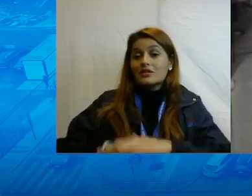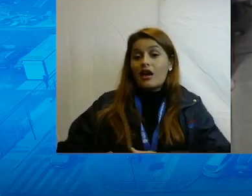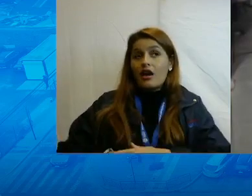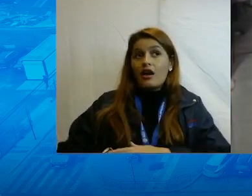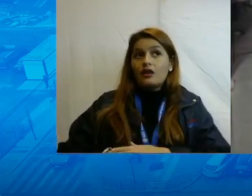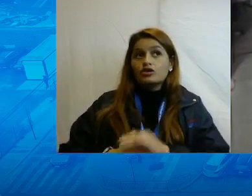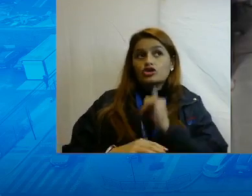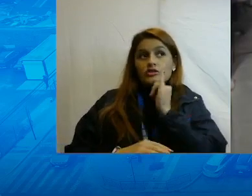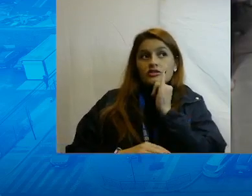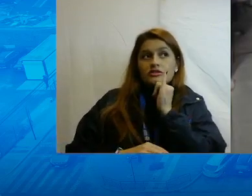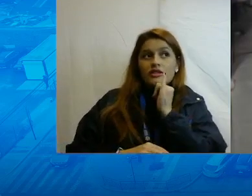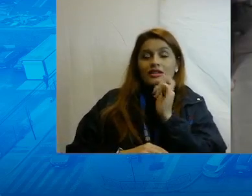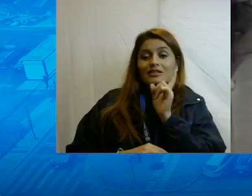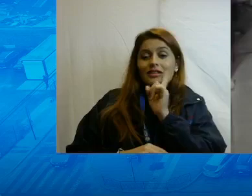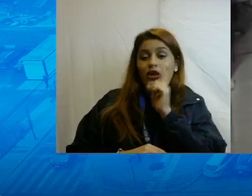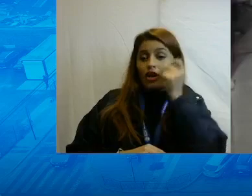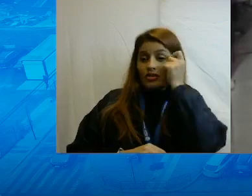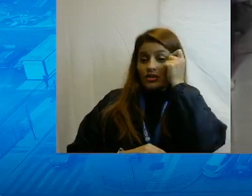tengo entendido que quedó